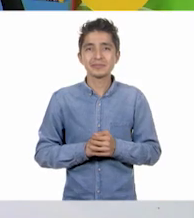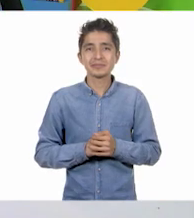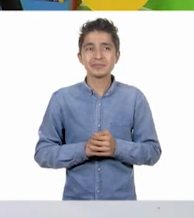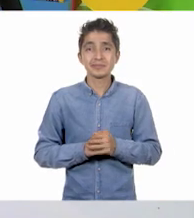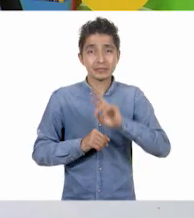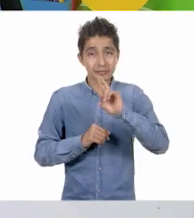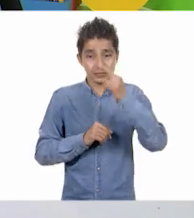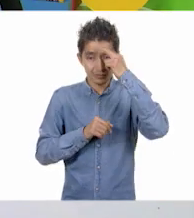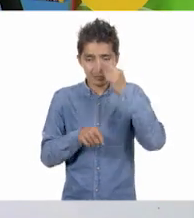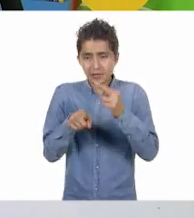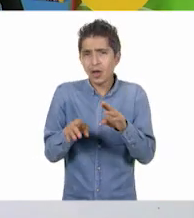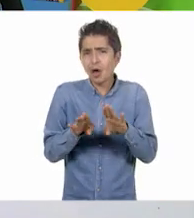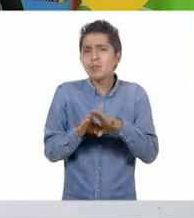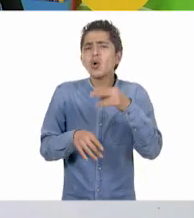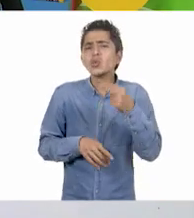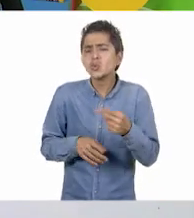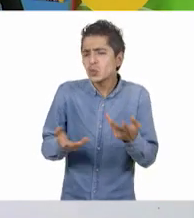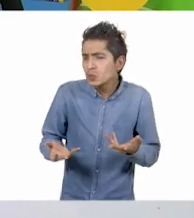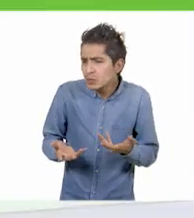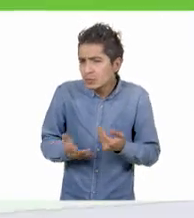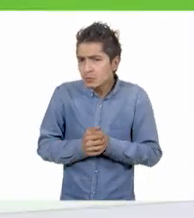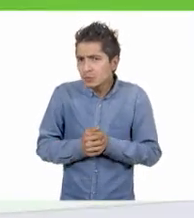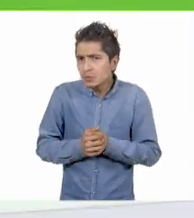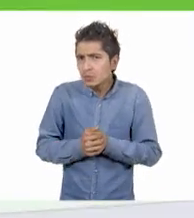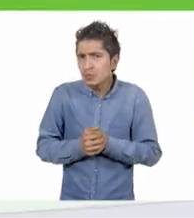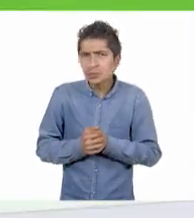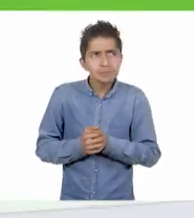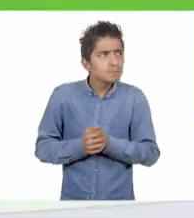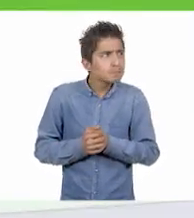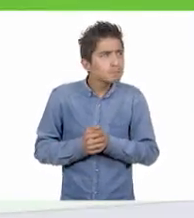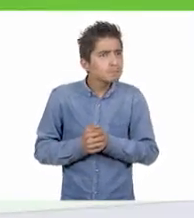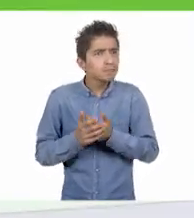¿Y recuerdan cómo se llamaba? ¡Sí!